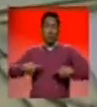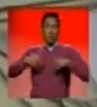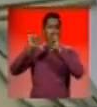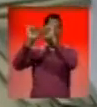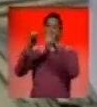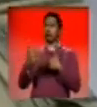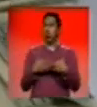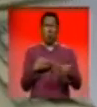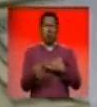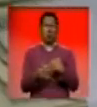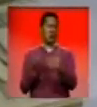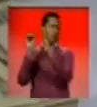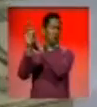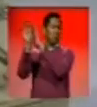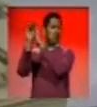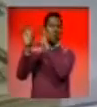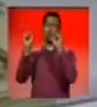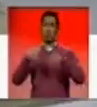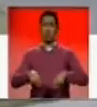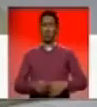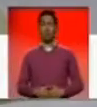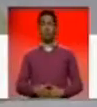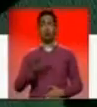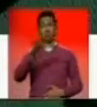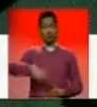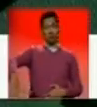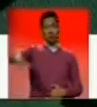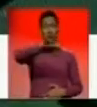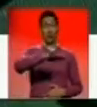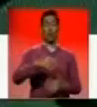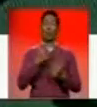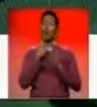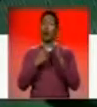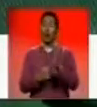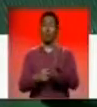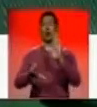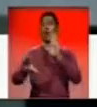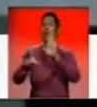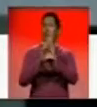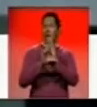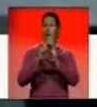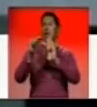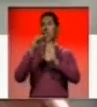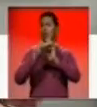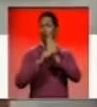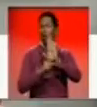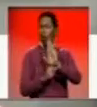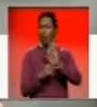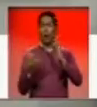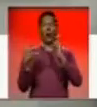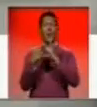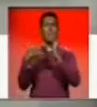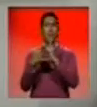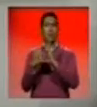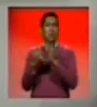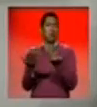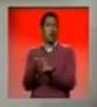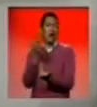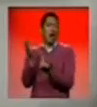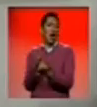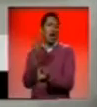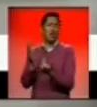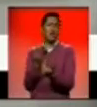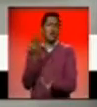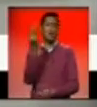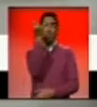ser atractivos, estos territorios ofrecen ventajas como leyes o normas tributarias para quienes acuden